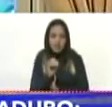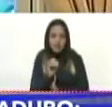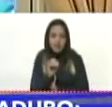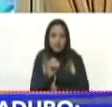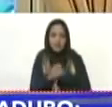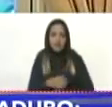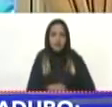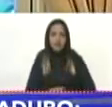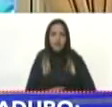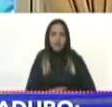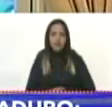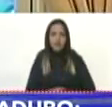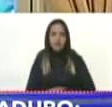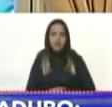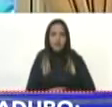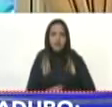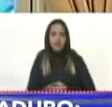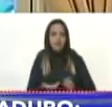son...